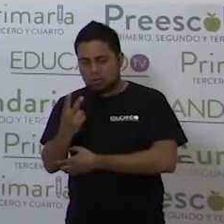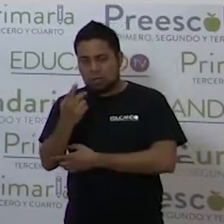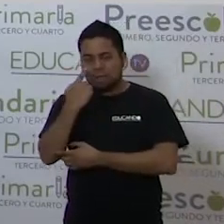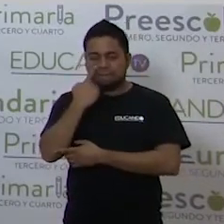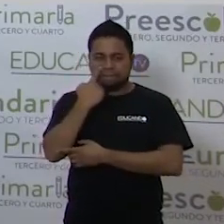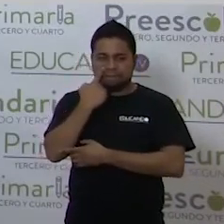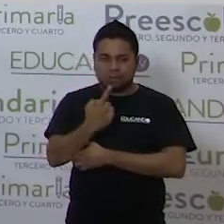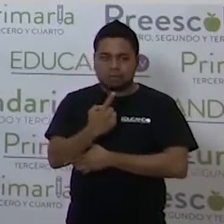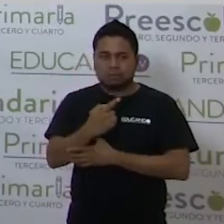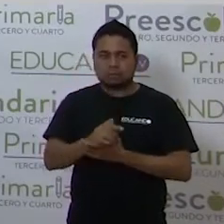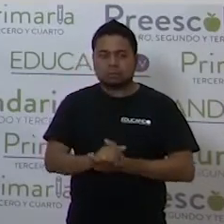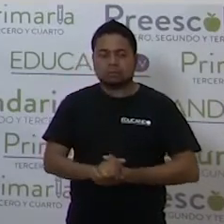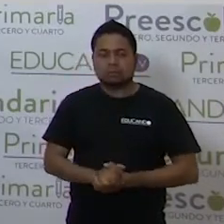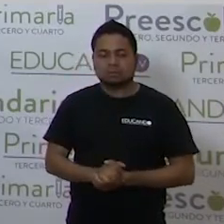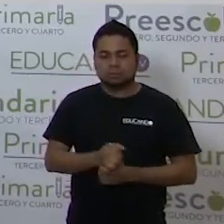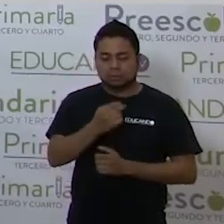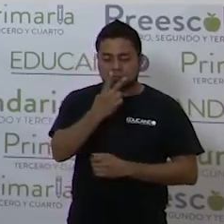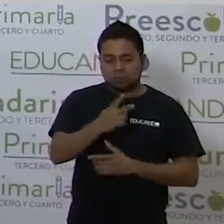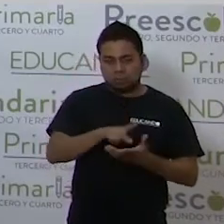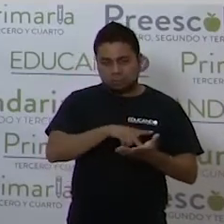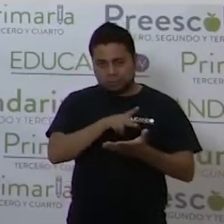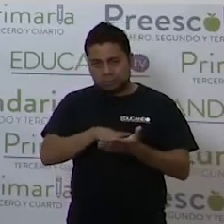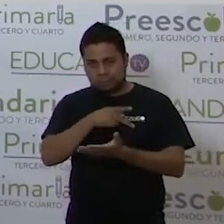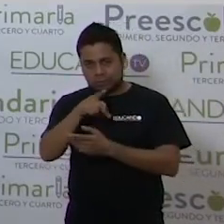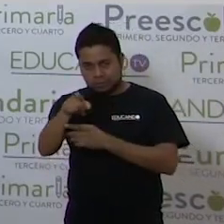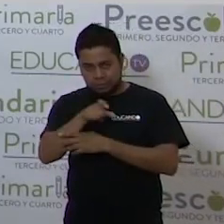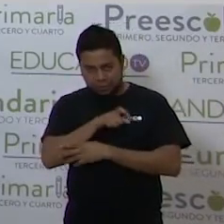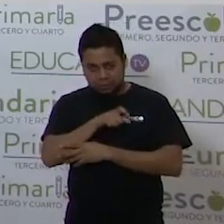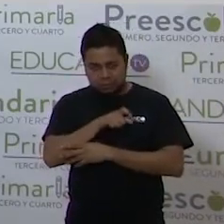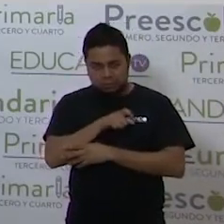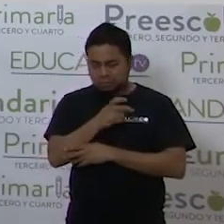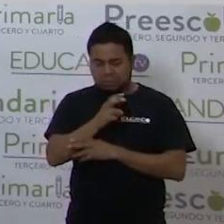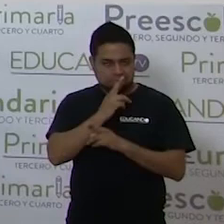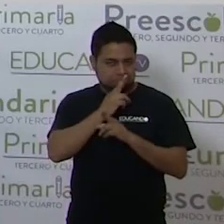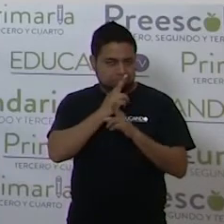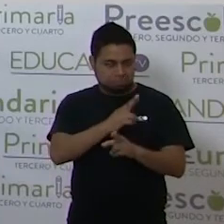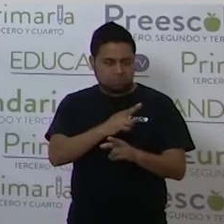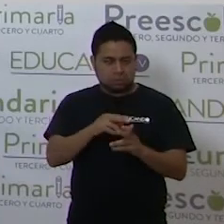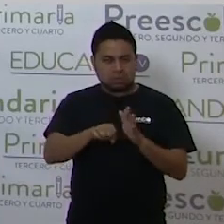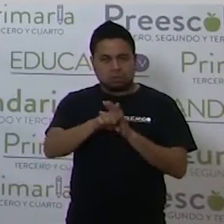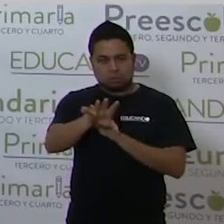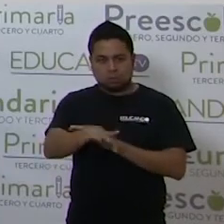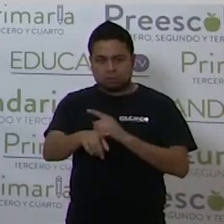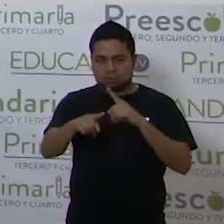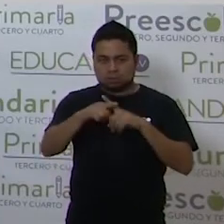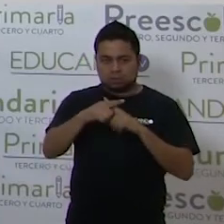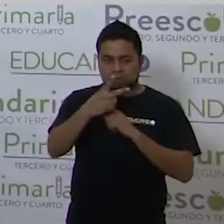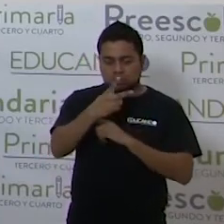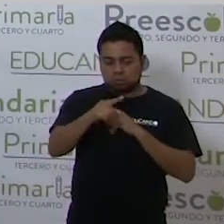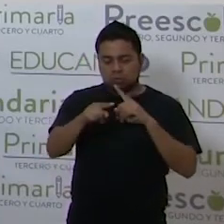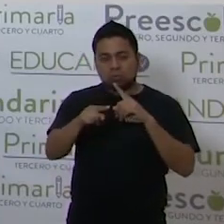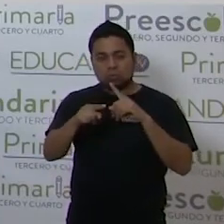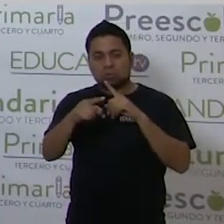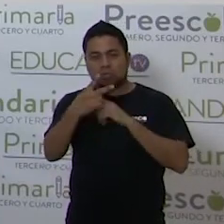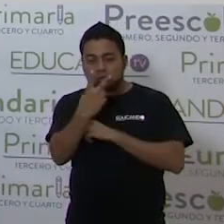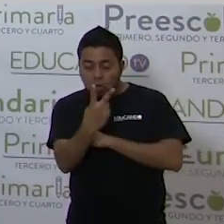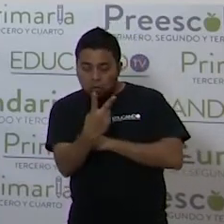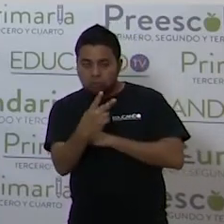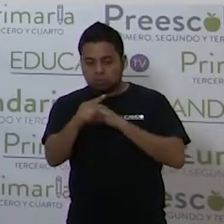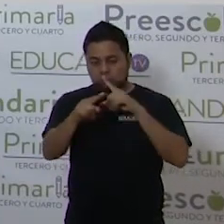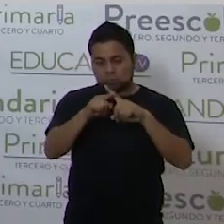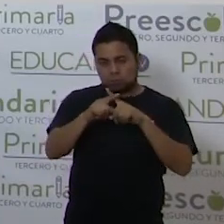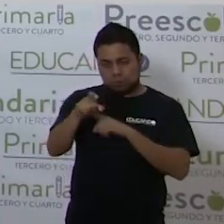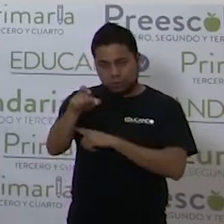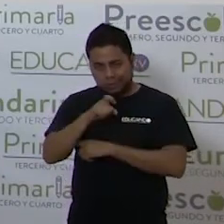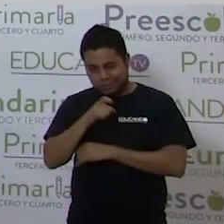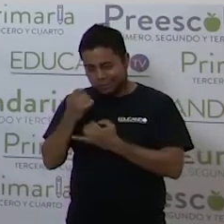entonces 2 veces x eso quiere decir y si multiplicamos 2 por x nos va a dar el resultado y